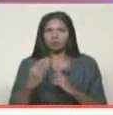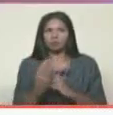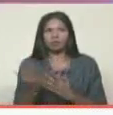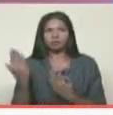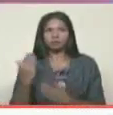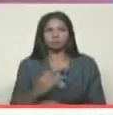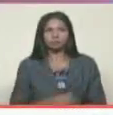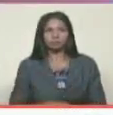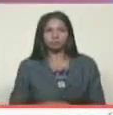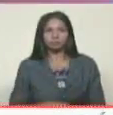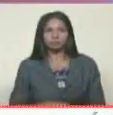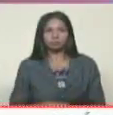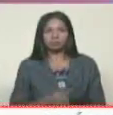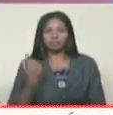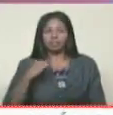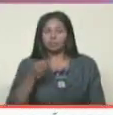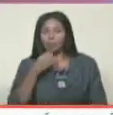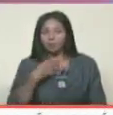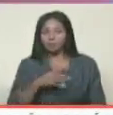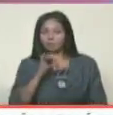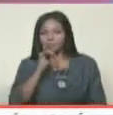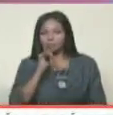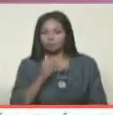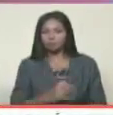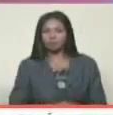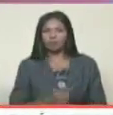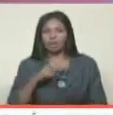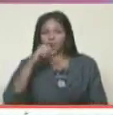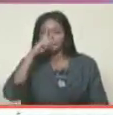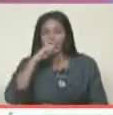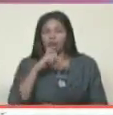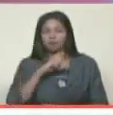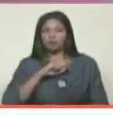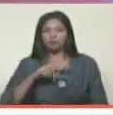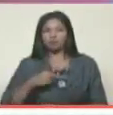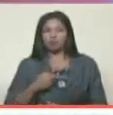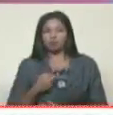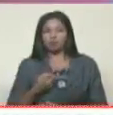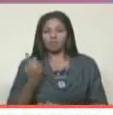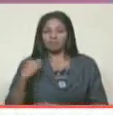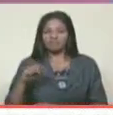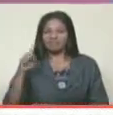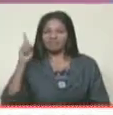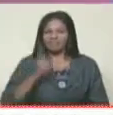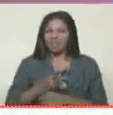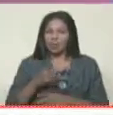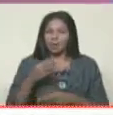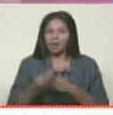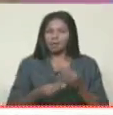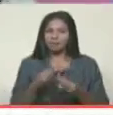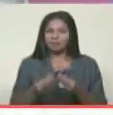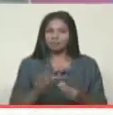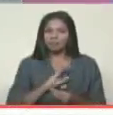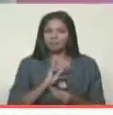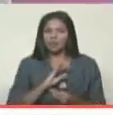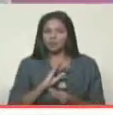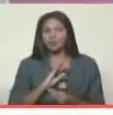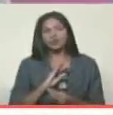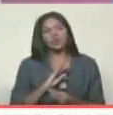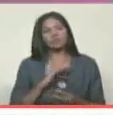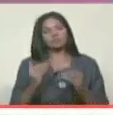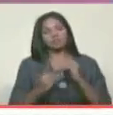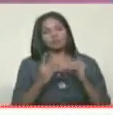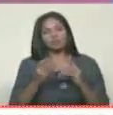Escuchemos. Tenemos buenas noticias. Este año debe ser discutido y,